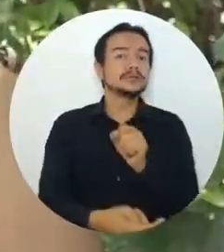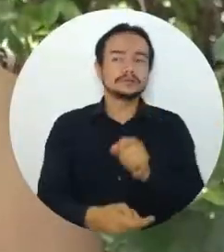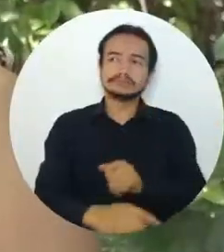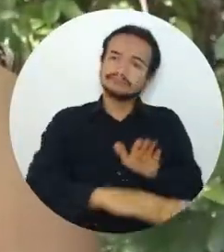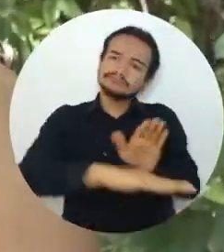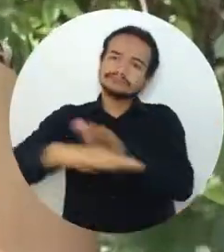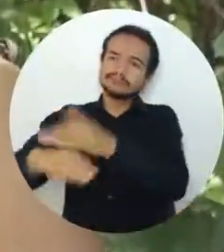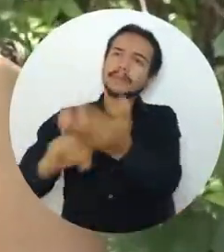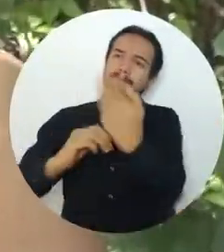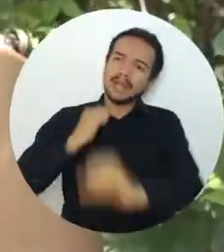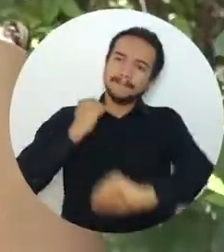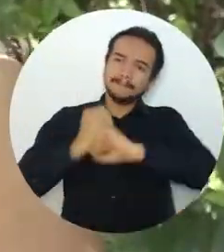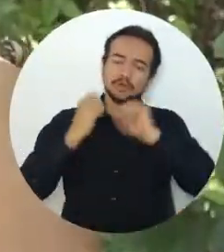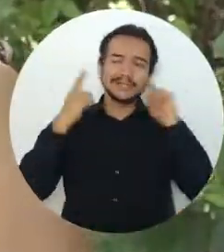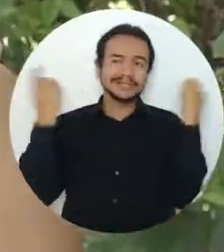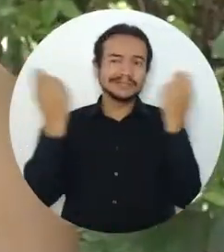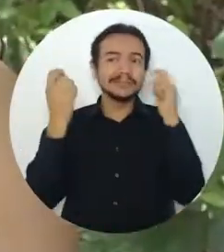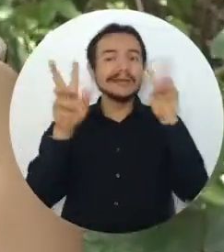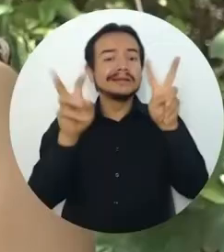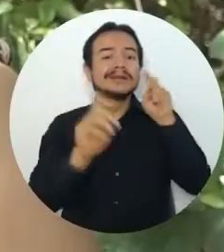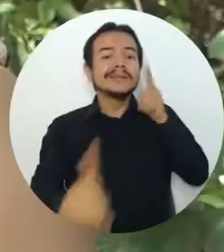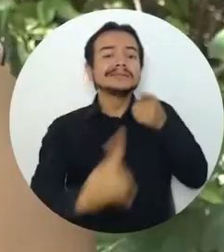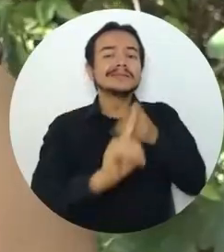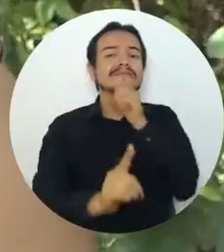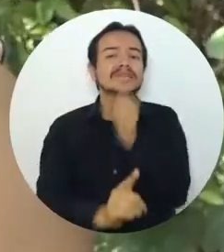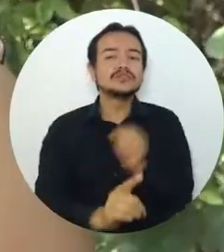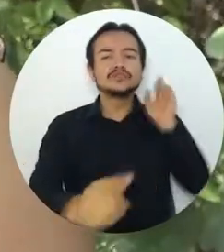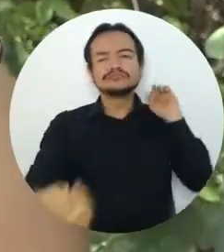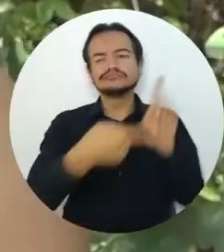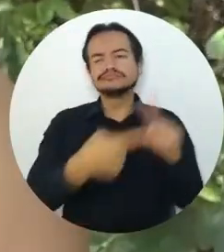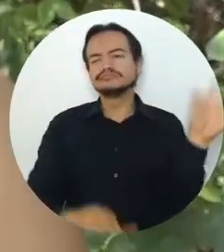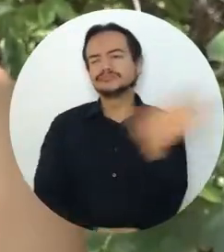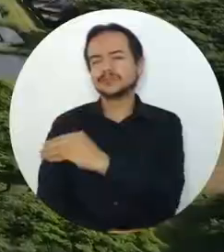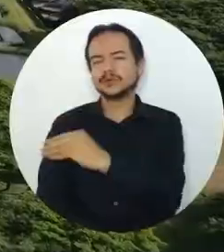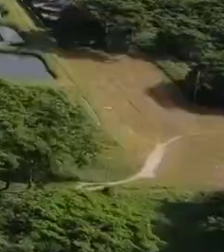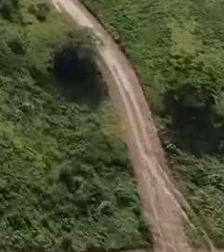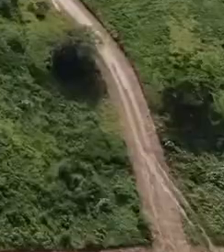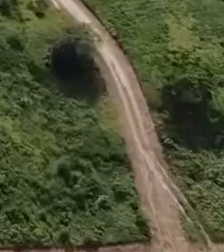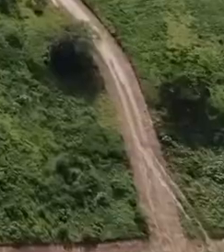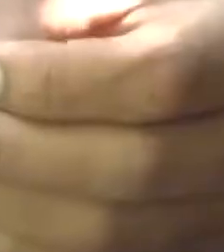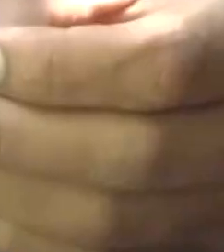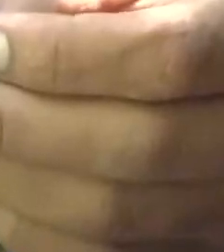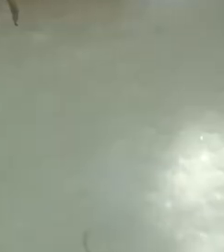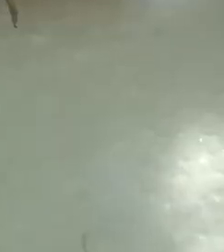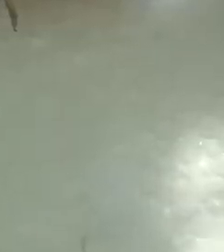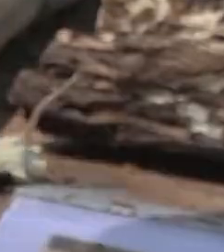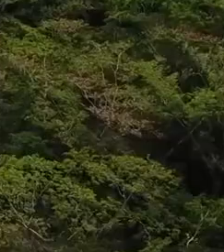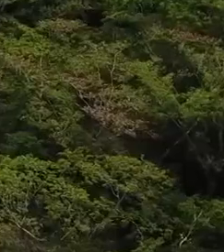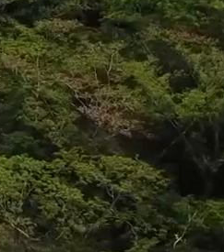esta campaña en beneficio de los ancianitos porque para allá vamos todos.